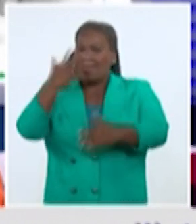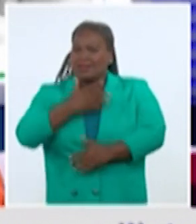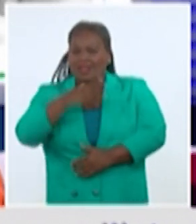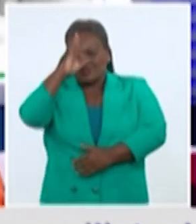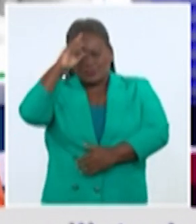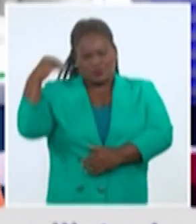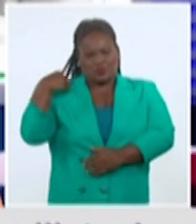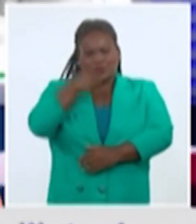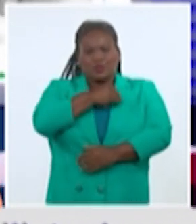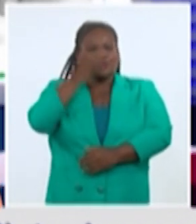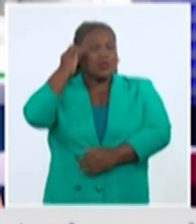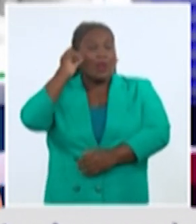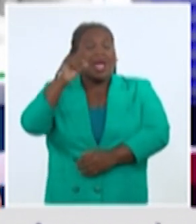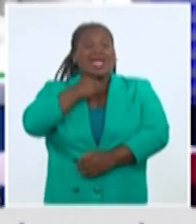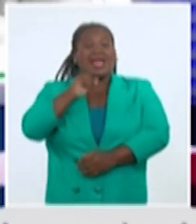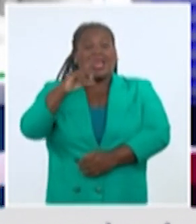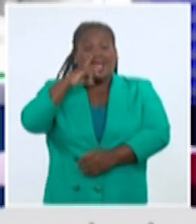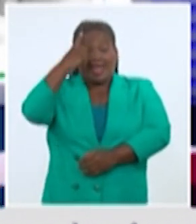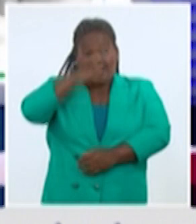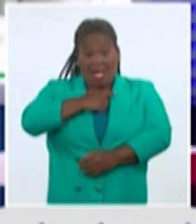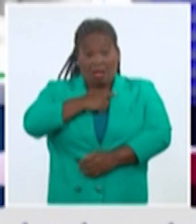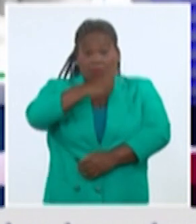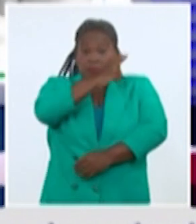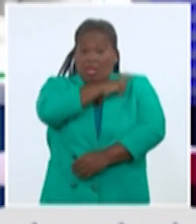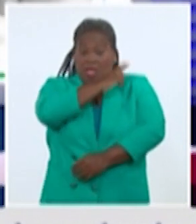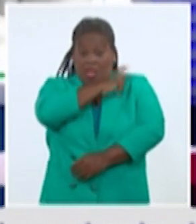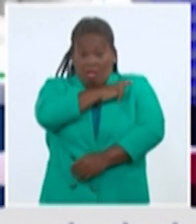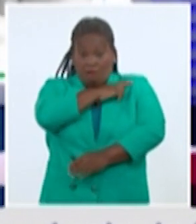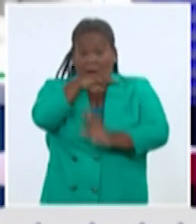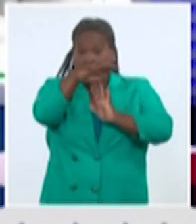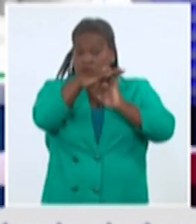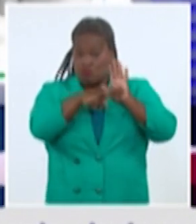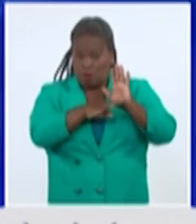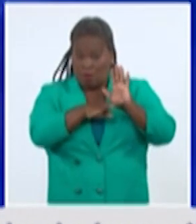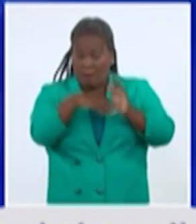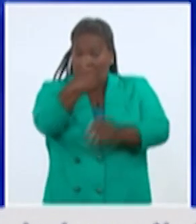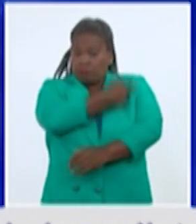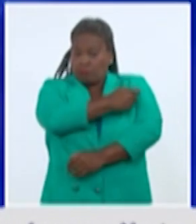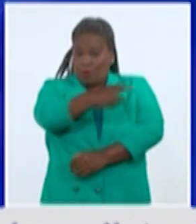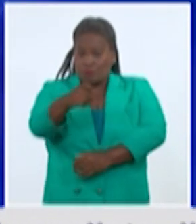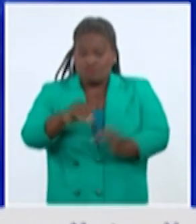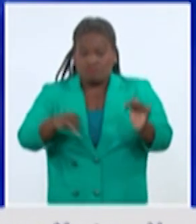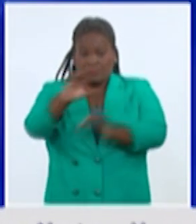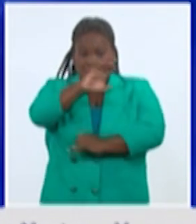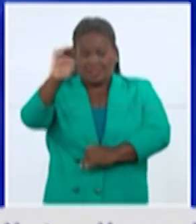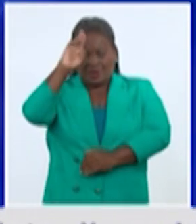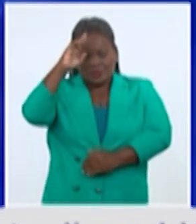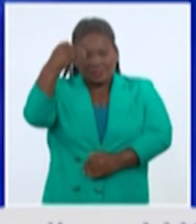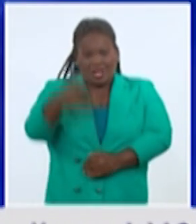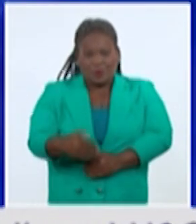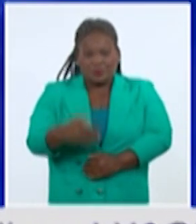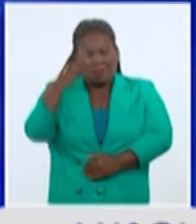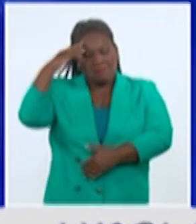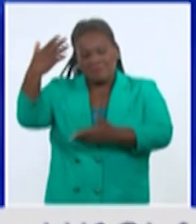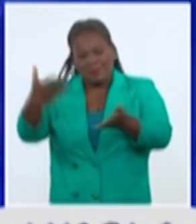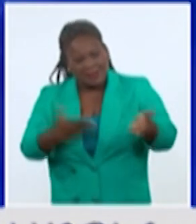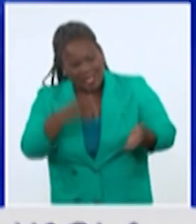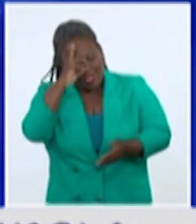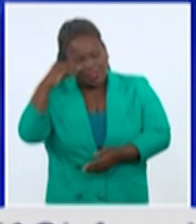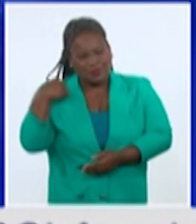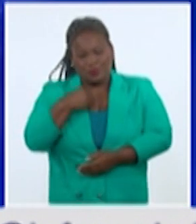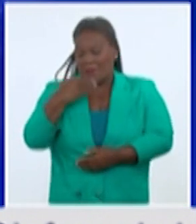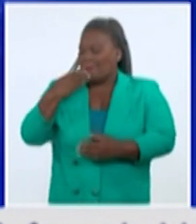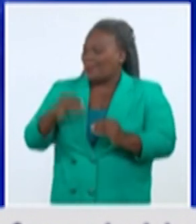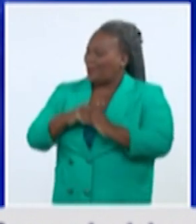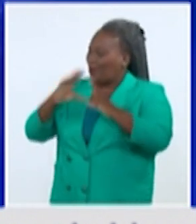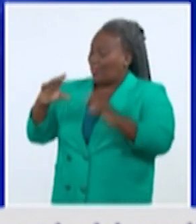López Zambrón, jefa racional del programa de vacunación del Ministerio de Salud Pública. Bienvenida, doctora, buenos días. Buenos días, Gisela, para ti y